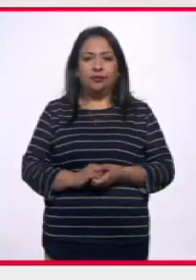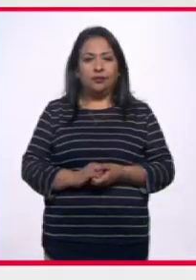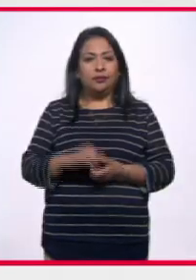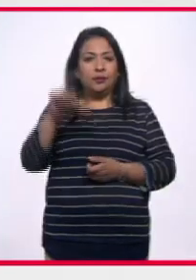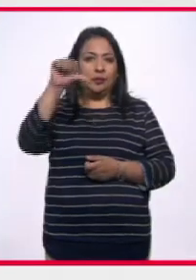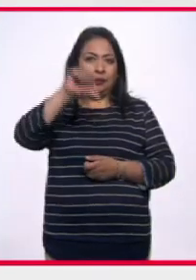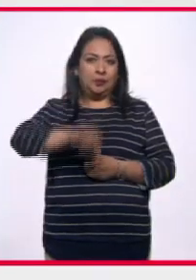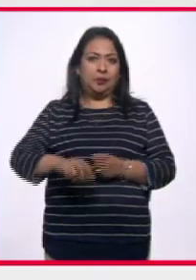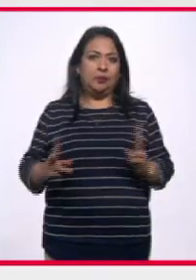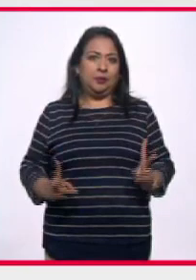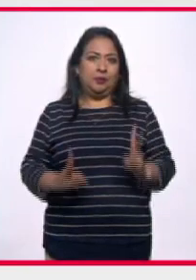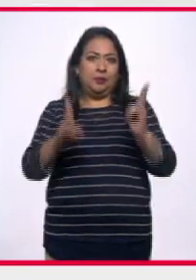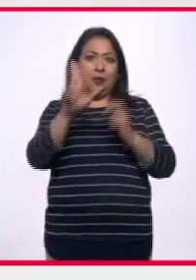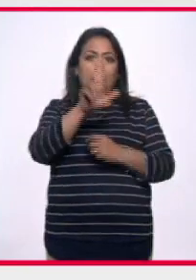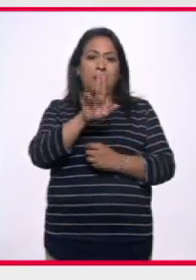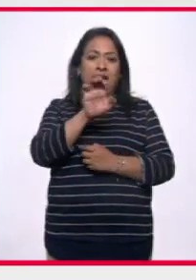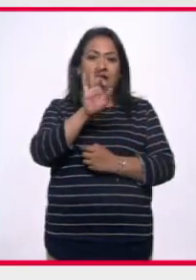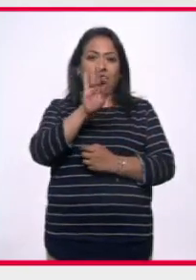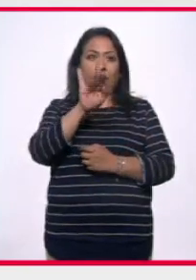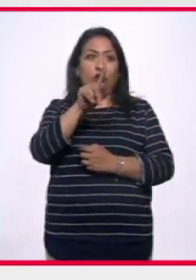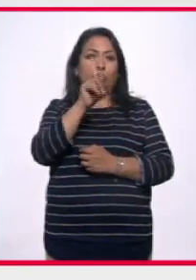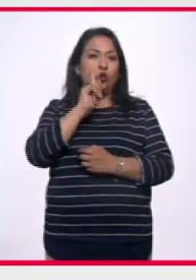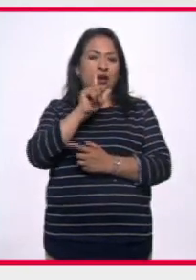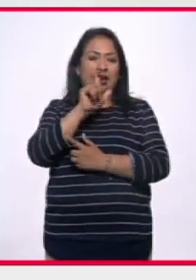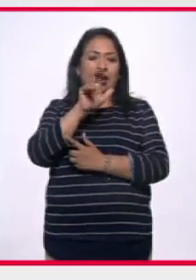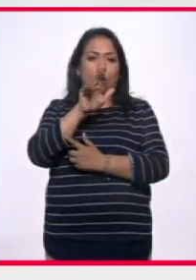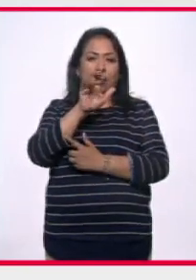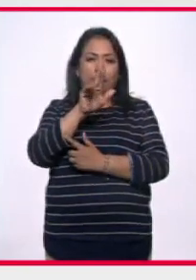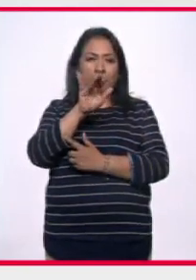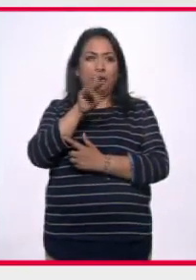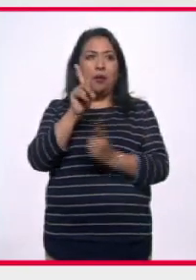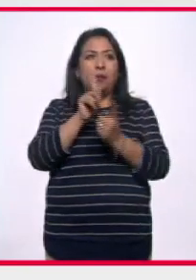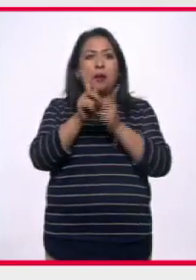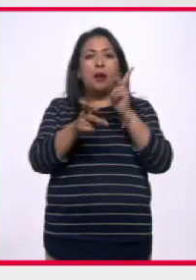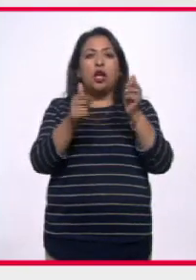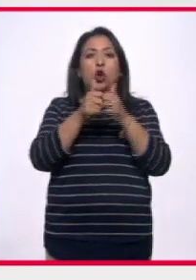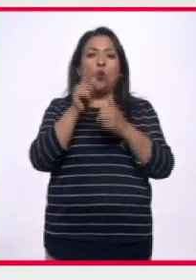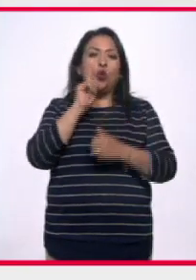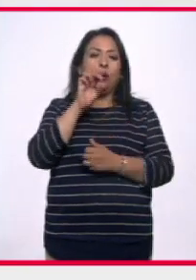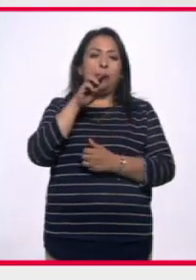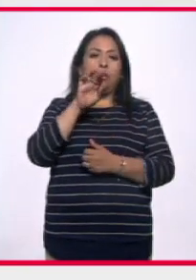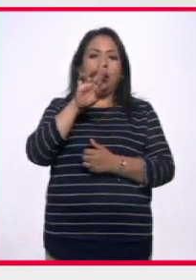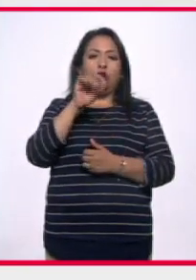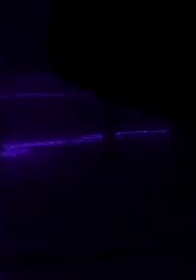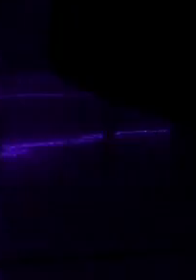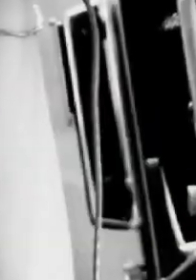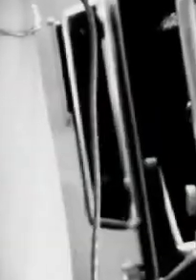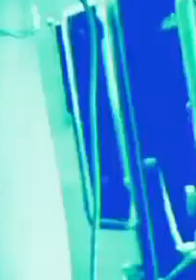hoy es martes de enfoques y laura barrera plática con margo dueles